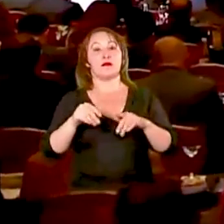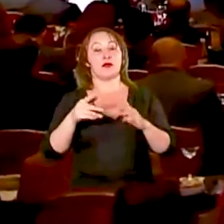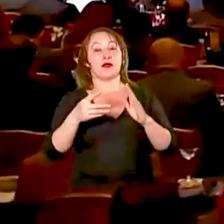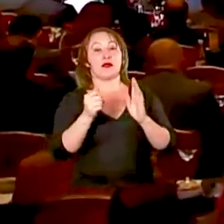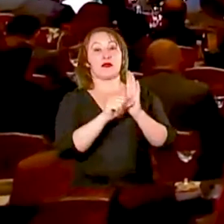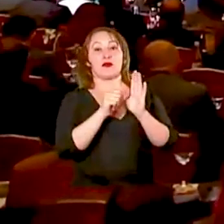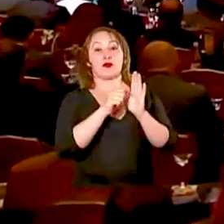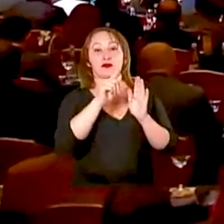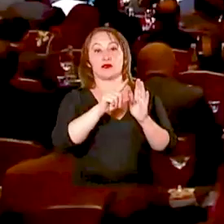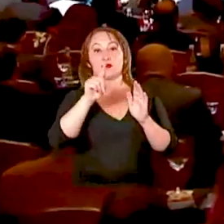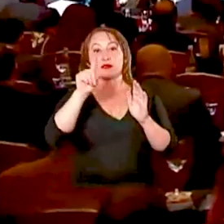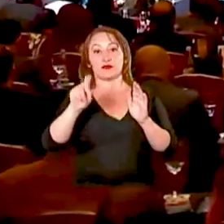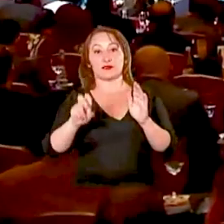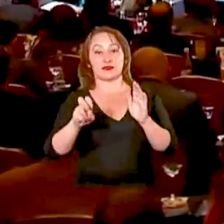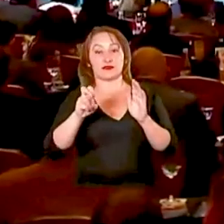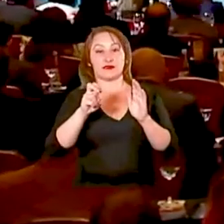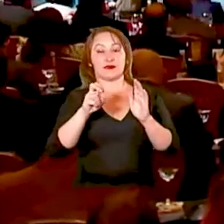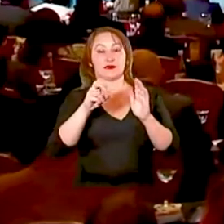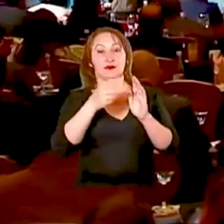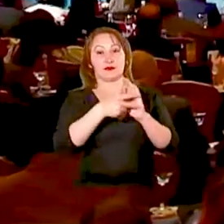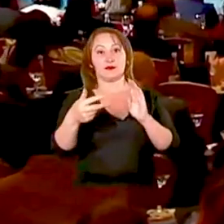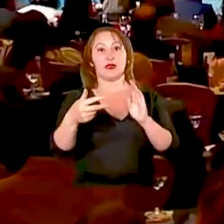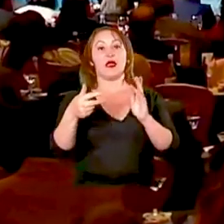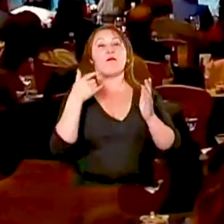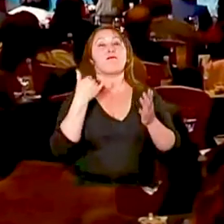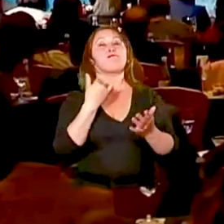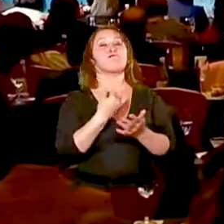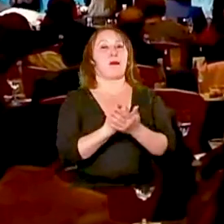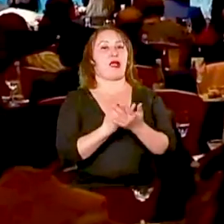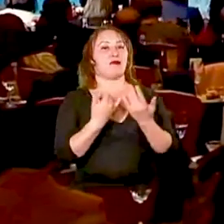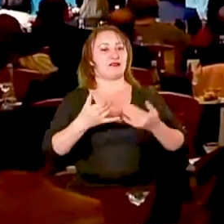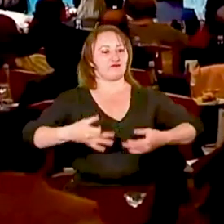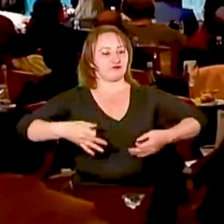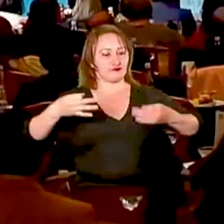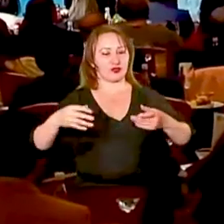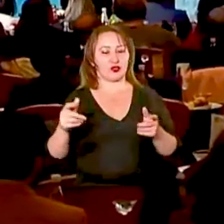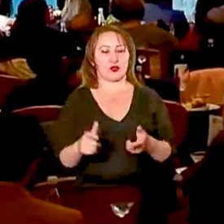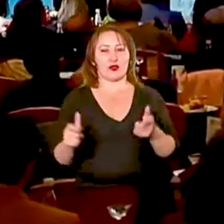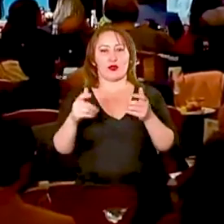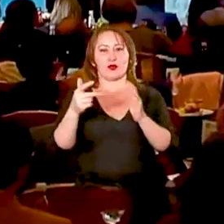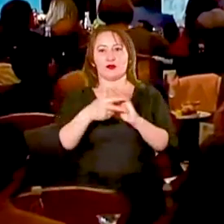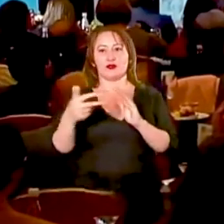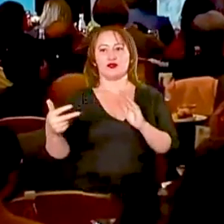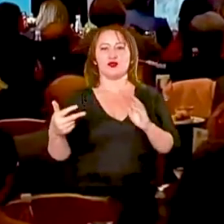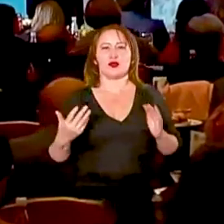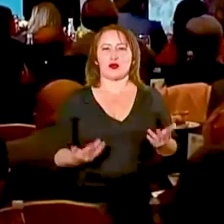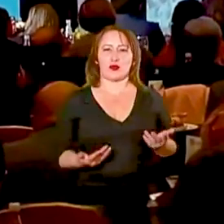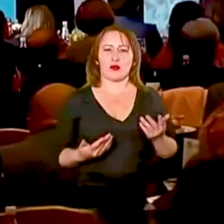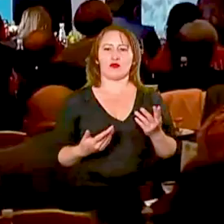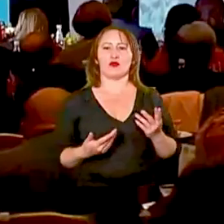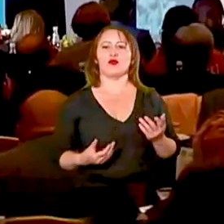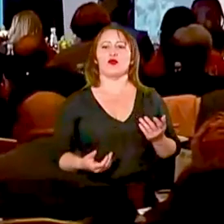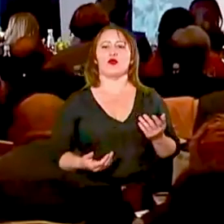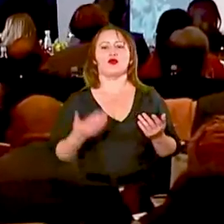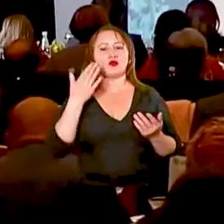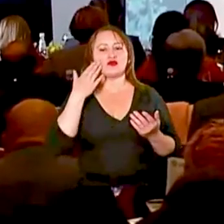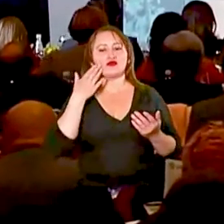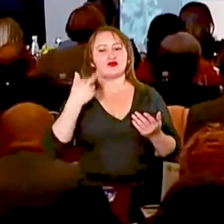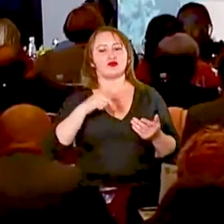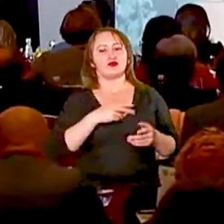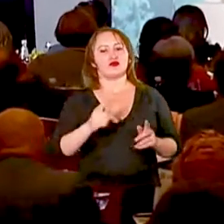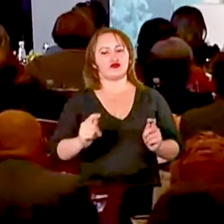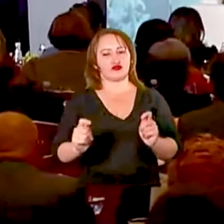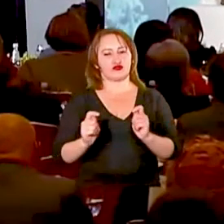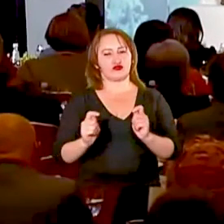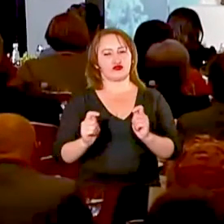artículo 116 de la Carta Política ya ratificó la Corte Constitucional ¿Cuándo tenemos las facultades de policía